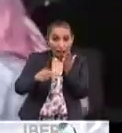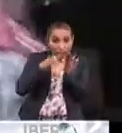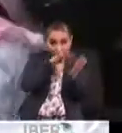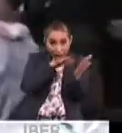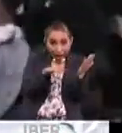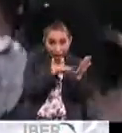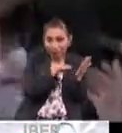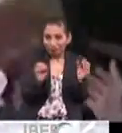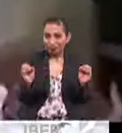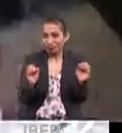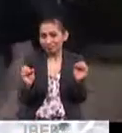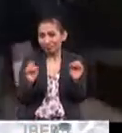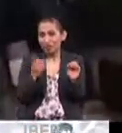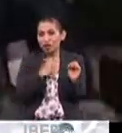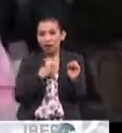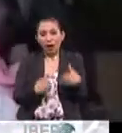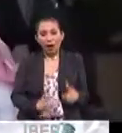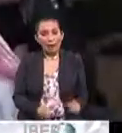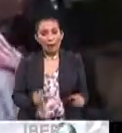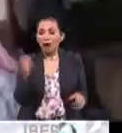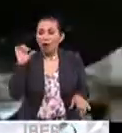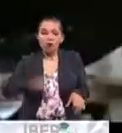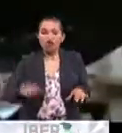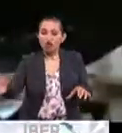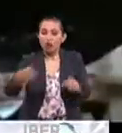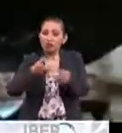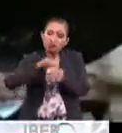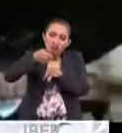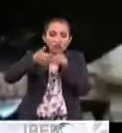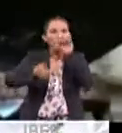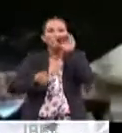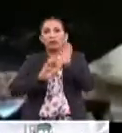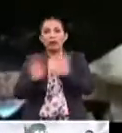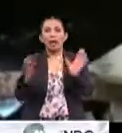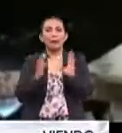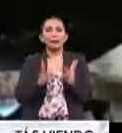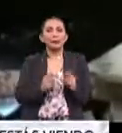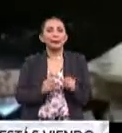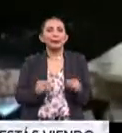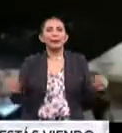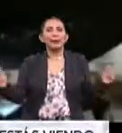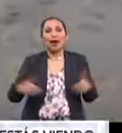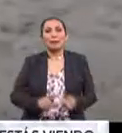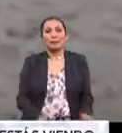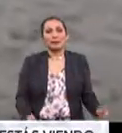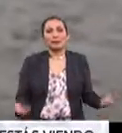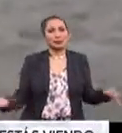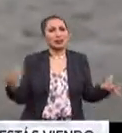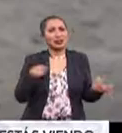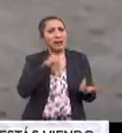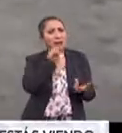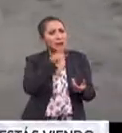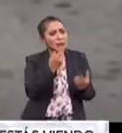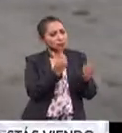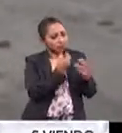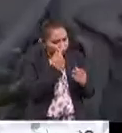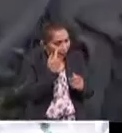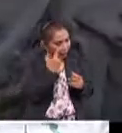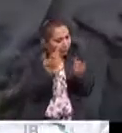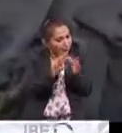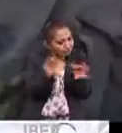y son básicamente para saciar el hambre en ese momento, ¿no? Y sobre todo educar a nuestros niños